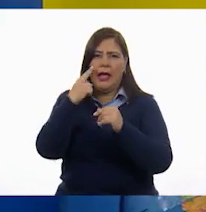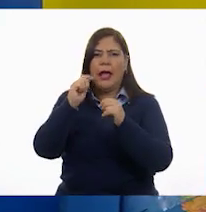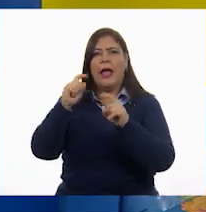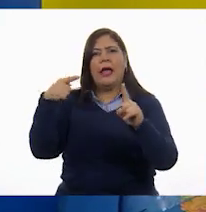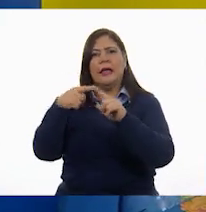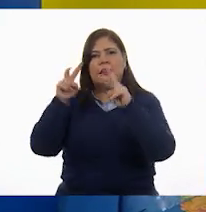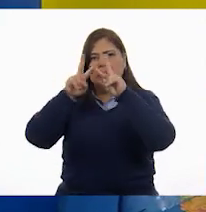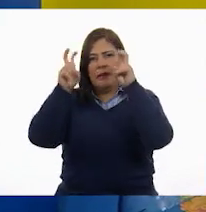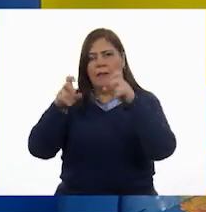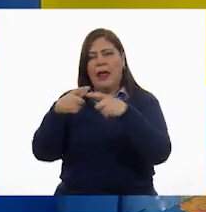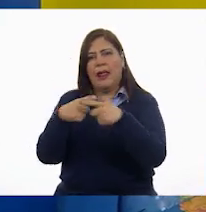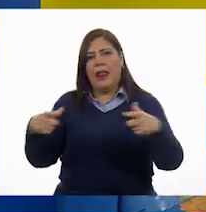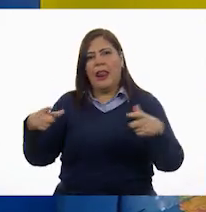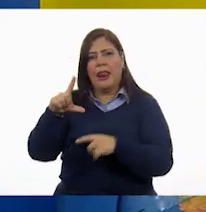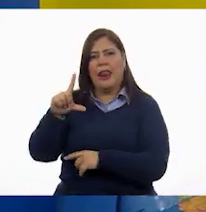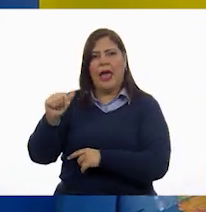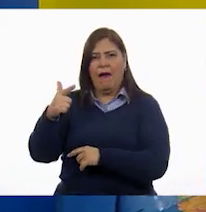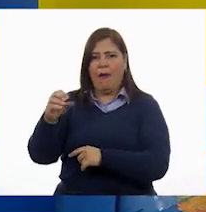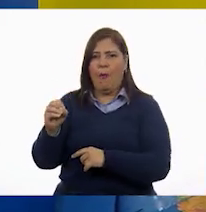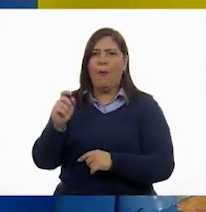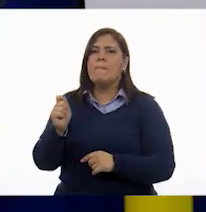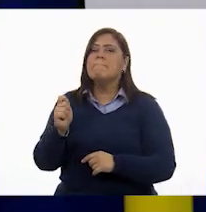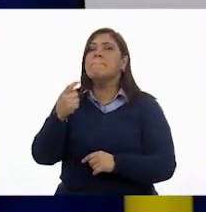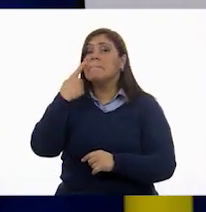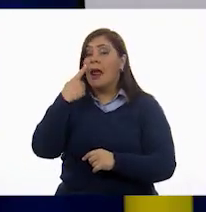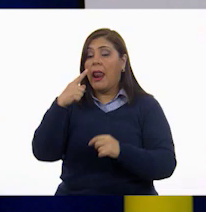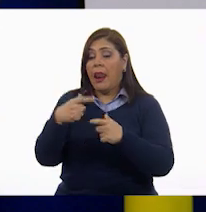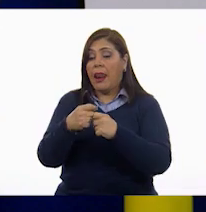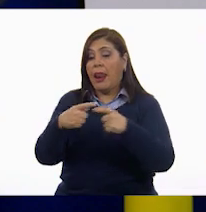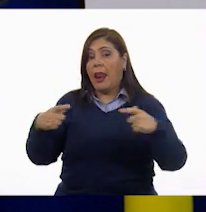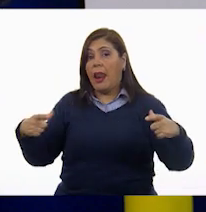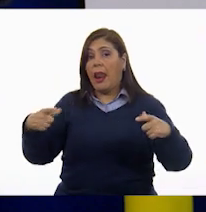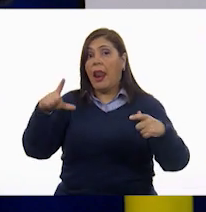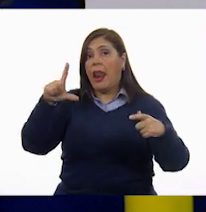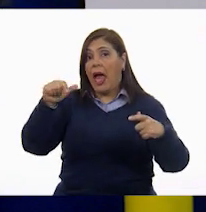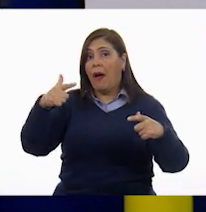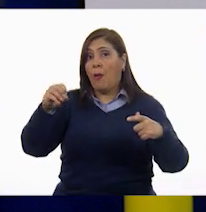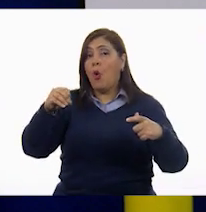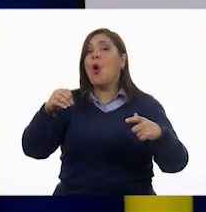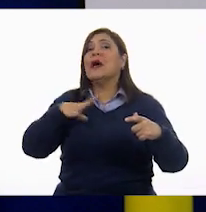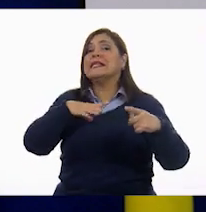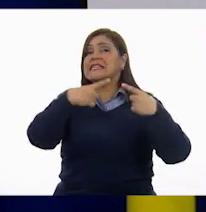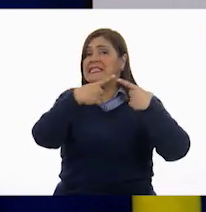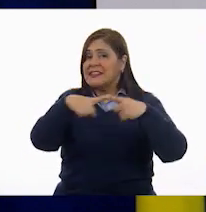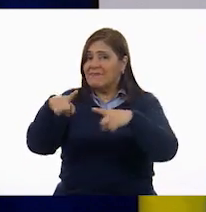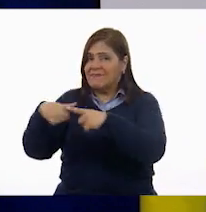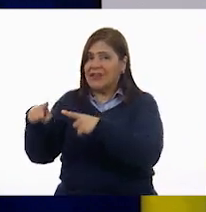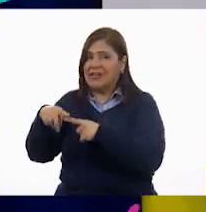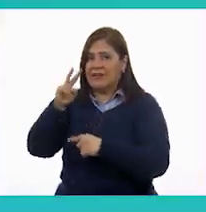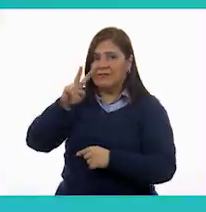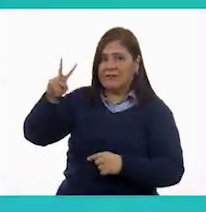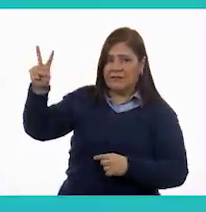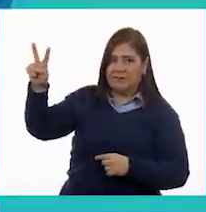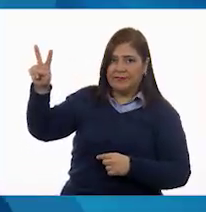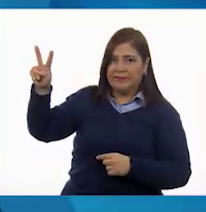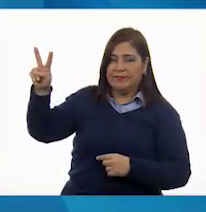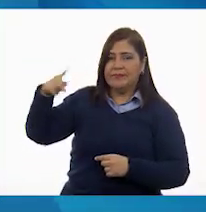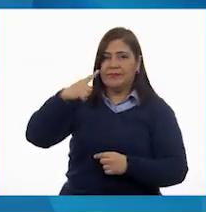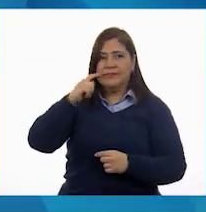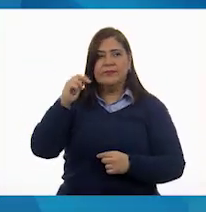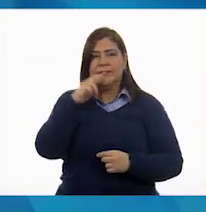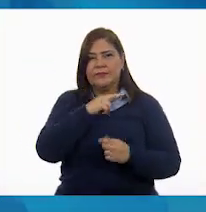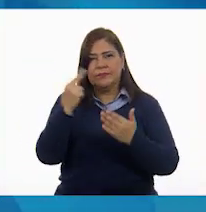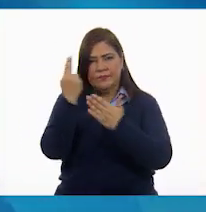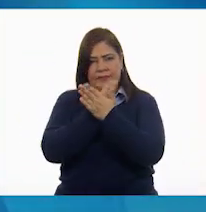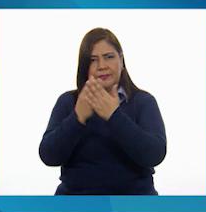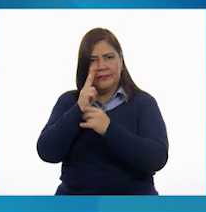Uh-huh. Y fíjate que hay diferentes tipos de lagos. Si vemos la imagen rápidamente, hay el